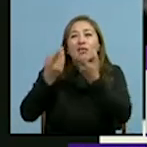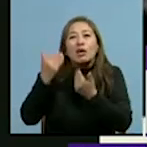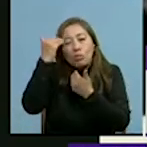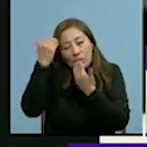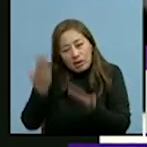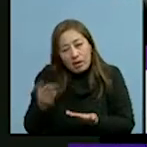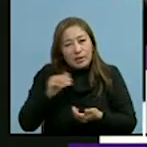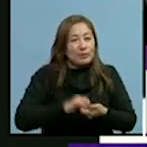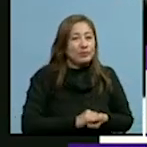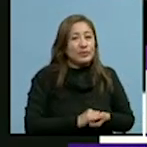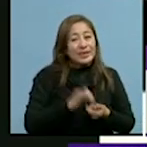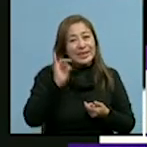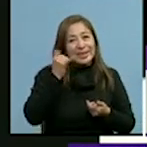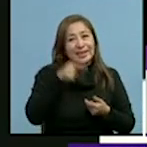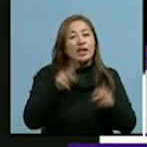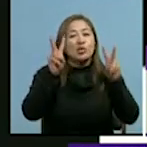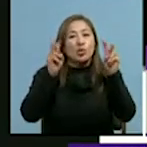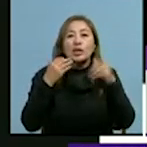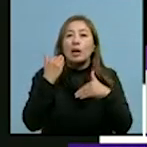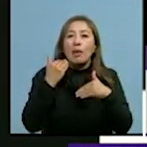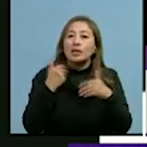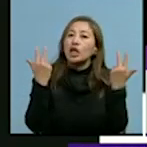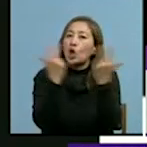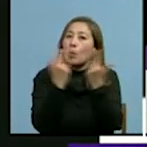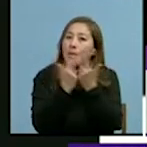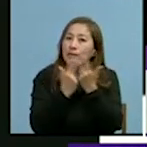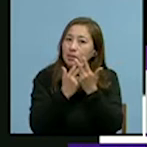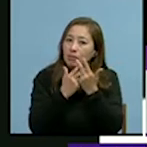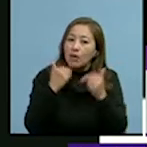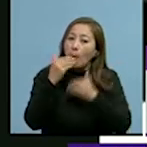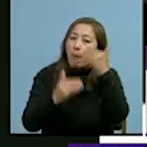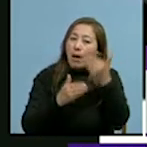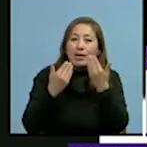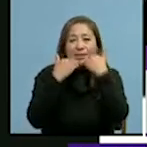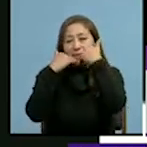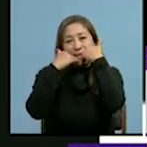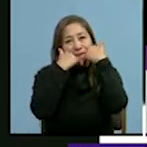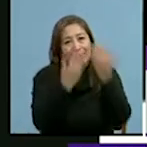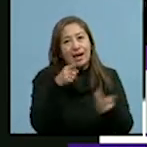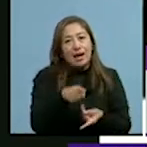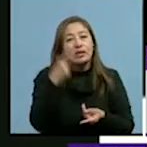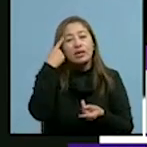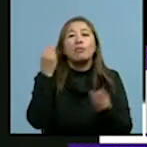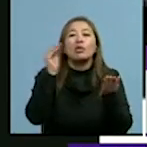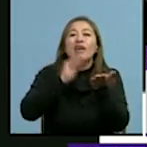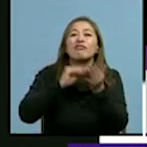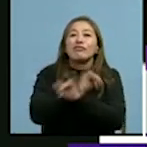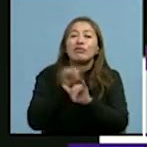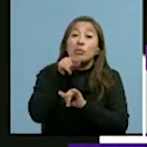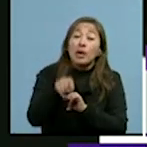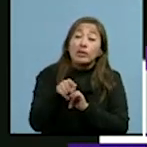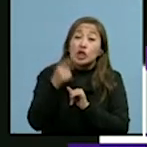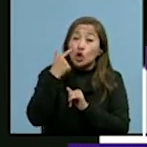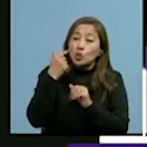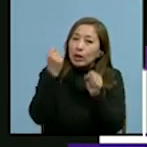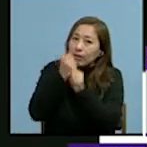reconocimiento, ¿no? Bueno, seguramente es un tema que va a generar debate en la comunidad. Muchas gracias, doctora, por toda esta información en lo que